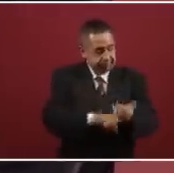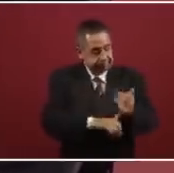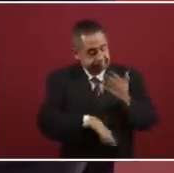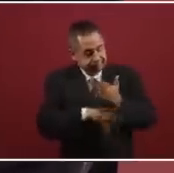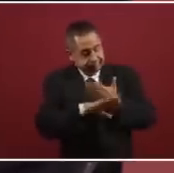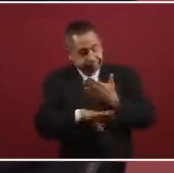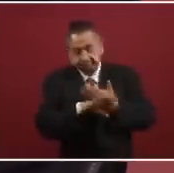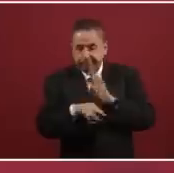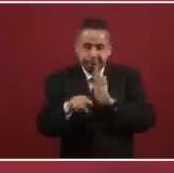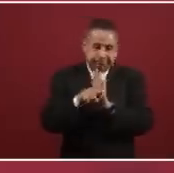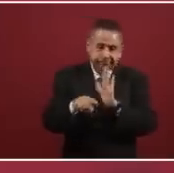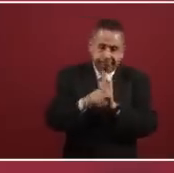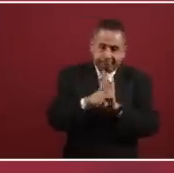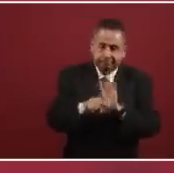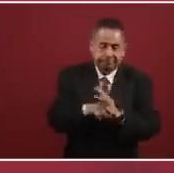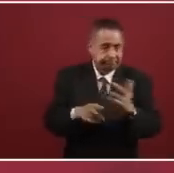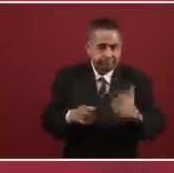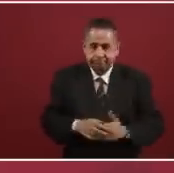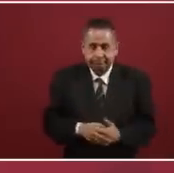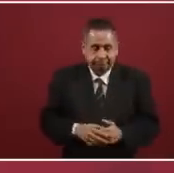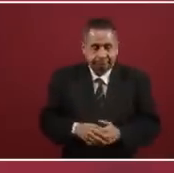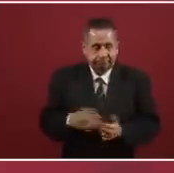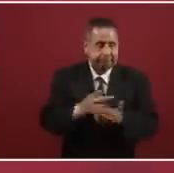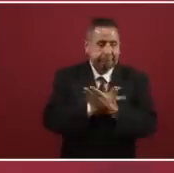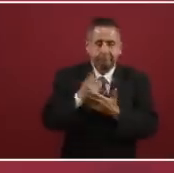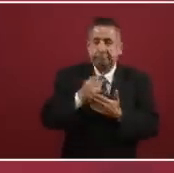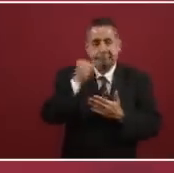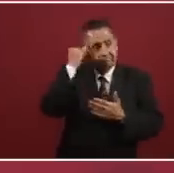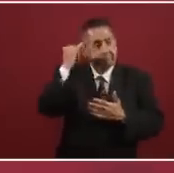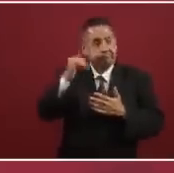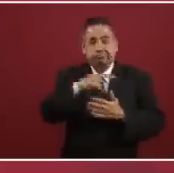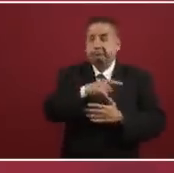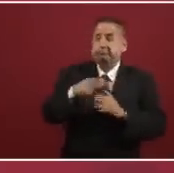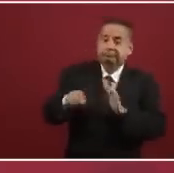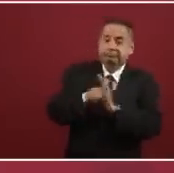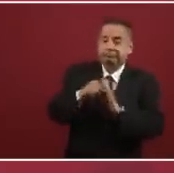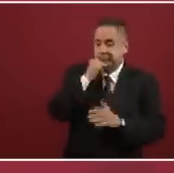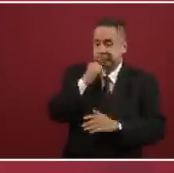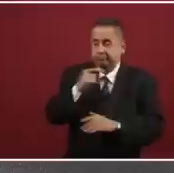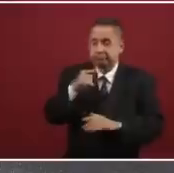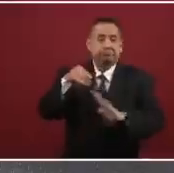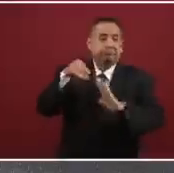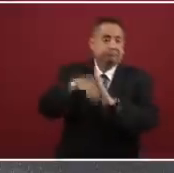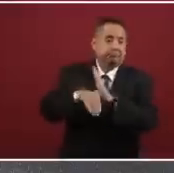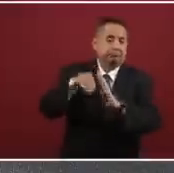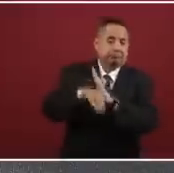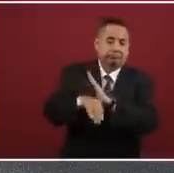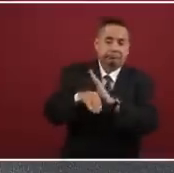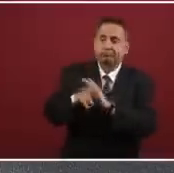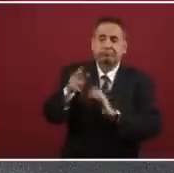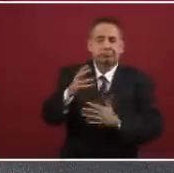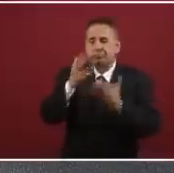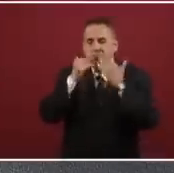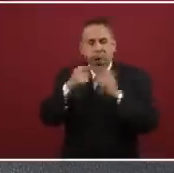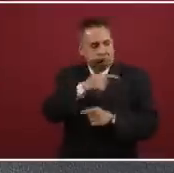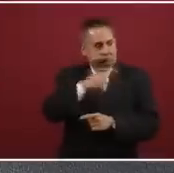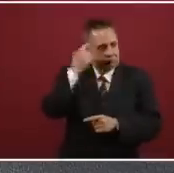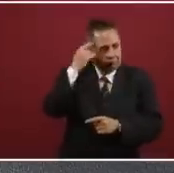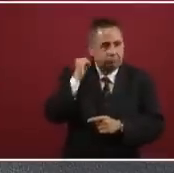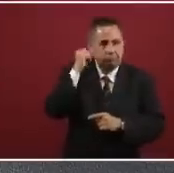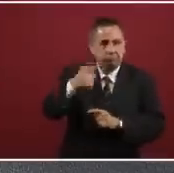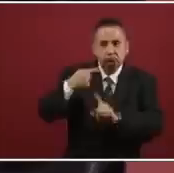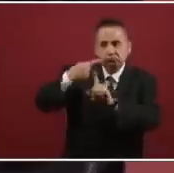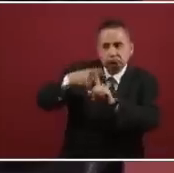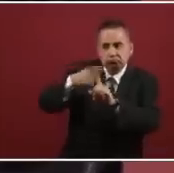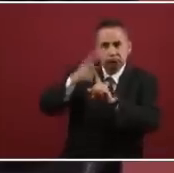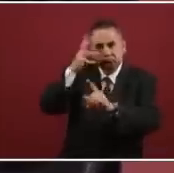todos los días aparece un pronóstico. Siempre a la baja en cuanto